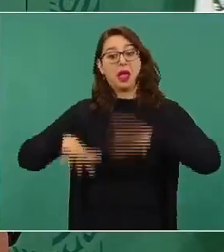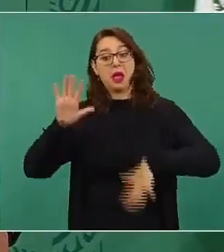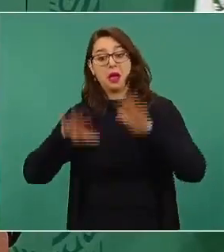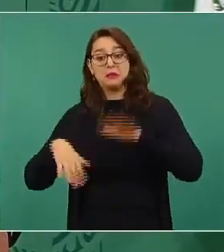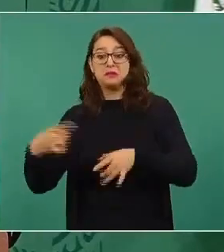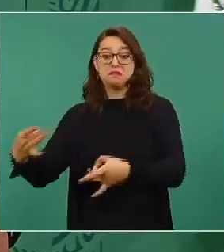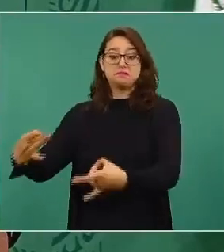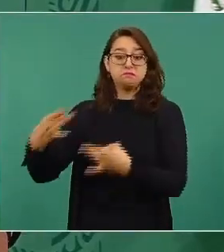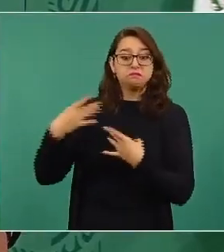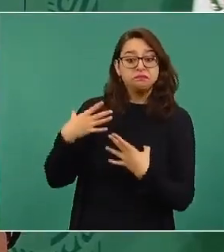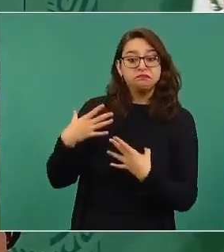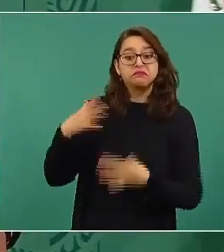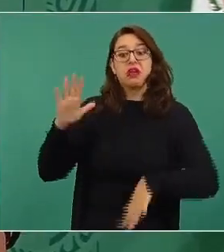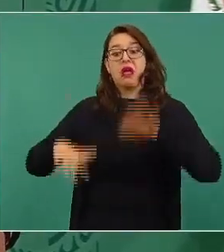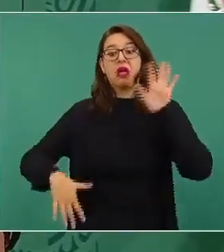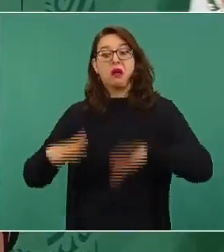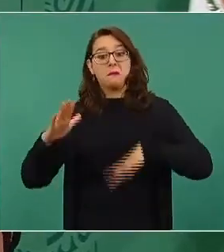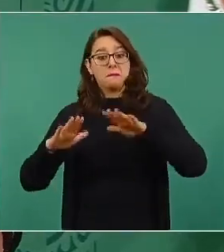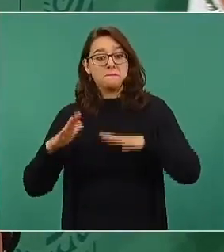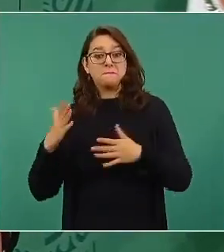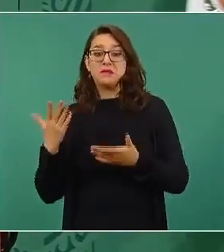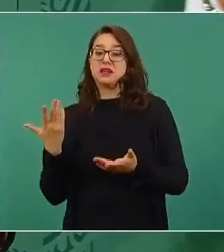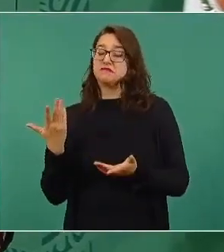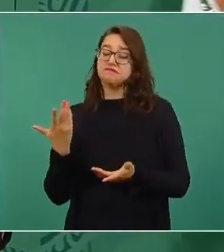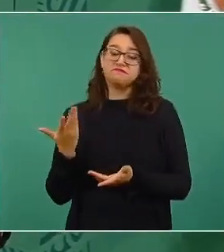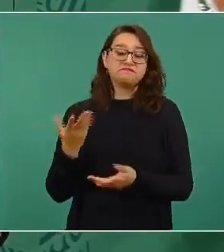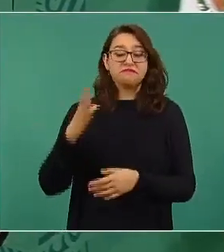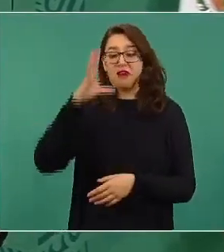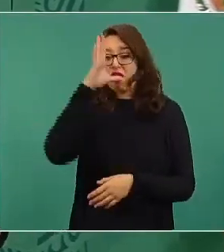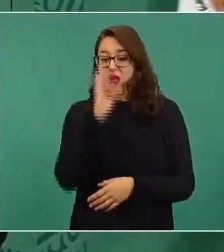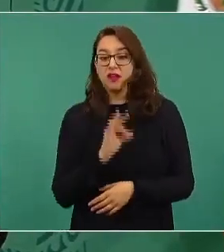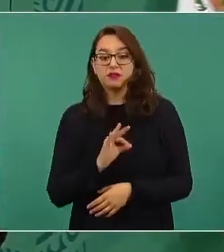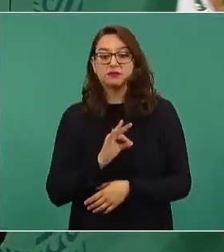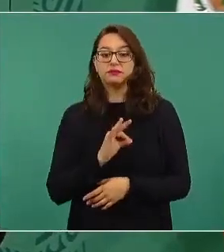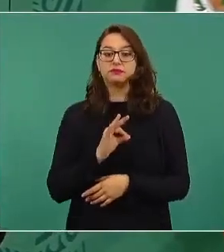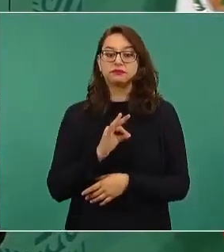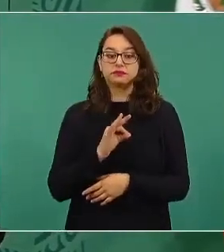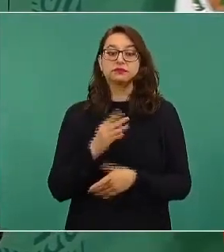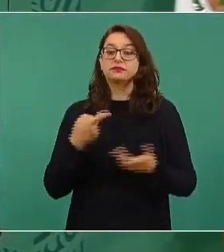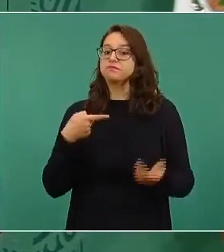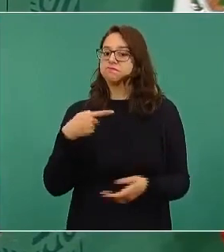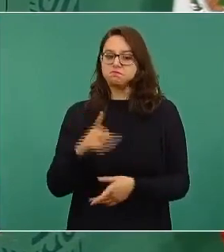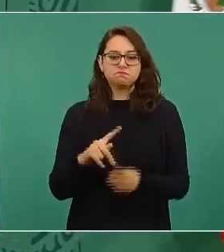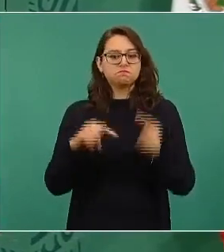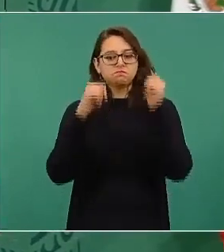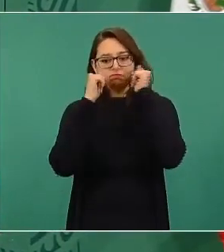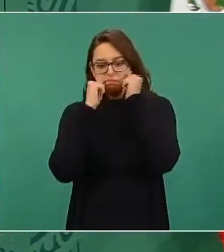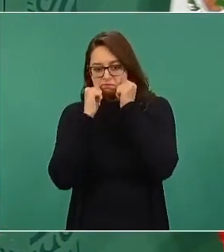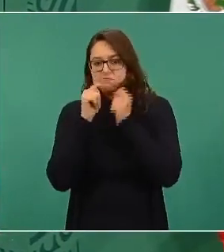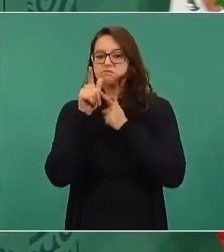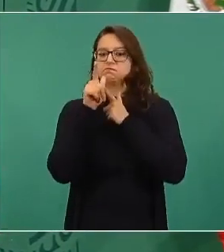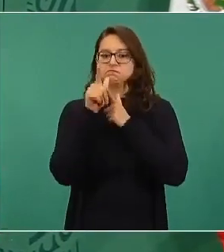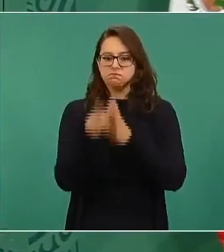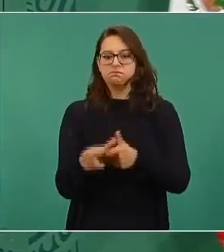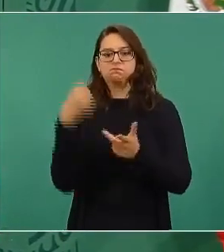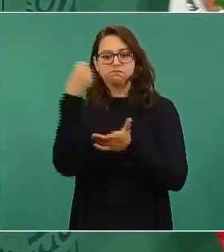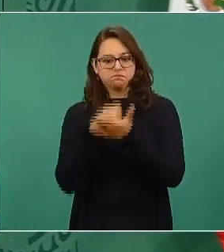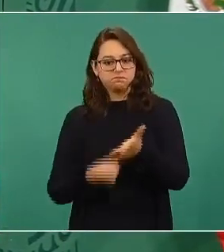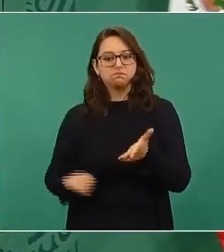que levantarnos y seguir adelante cuando se tienen ideales.